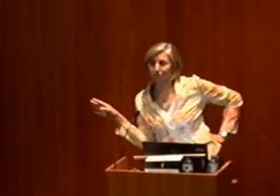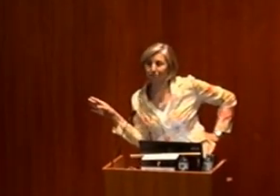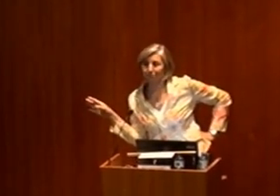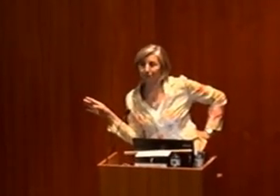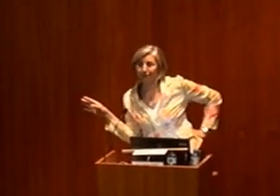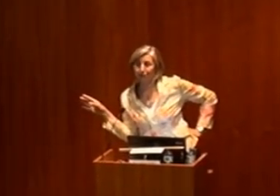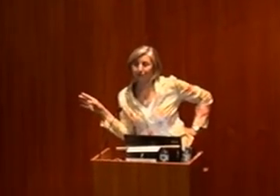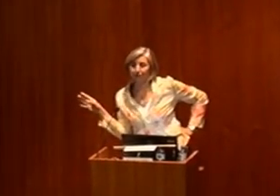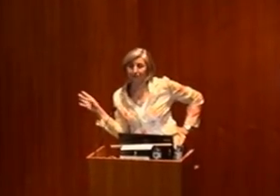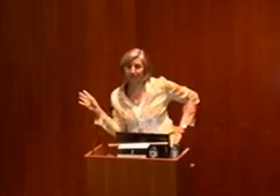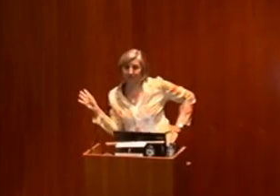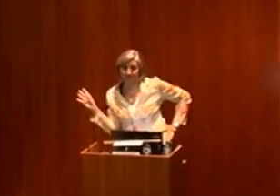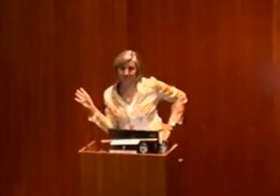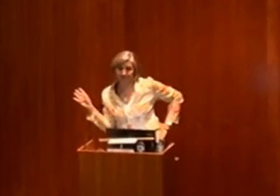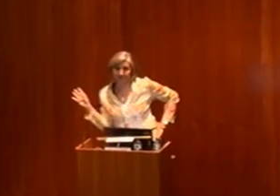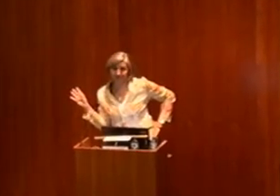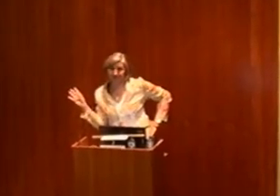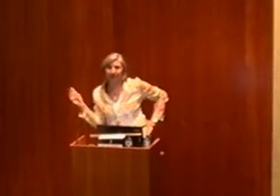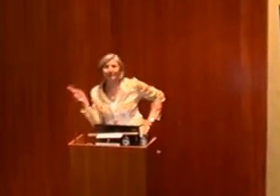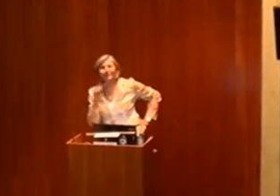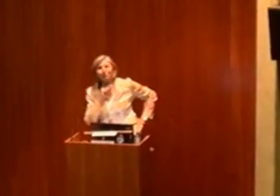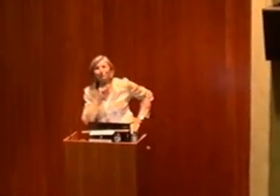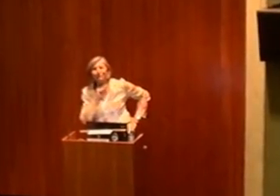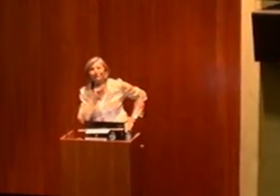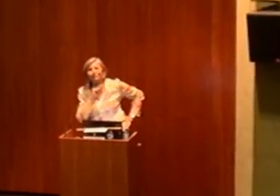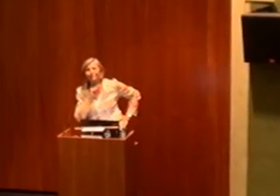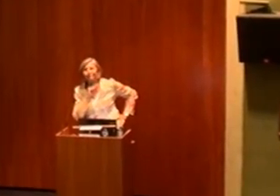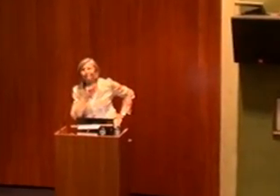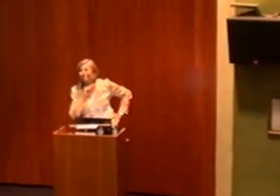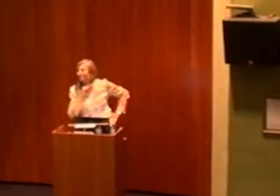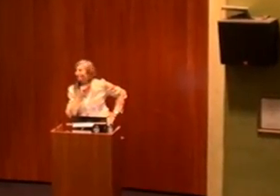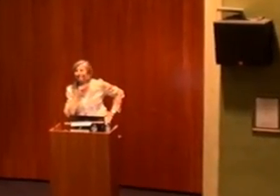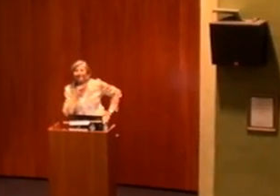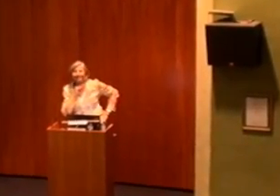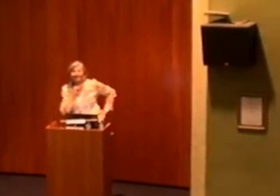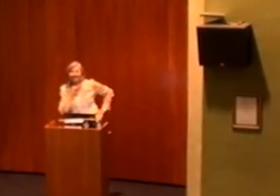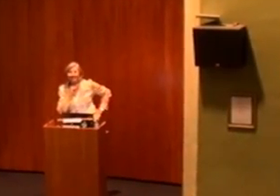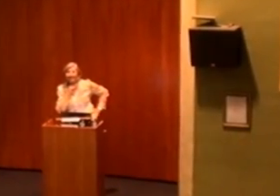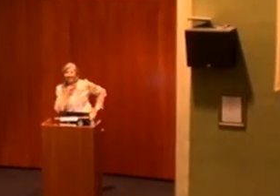Unidos porque allí lo hacen diferente. ¿Alguien ha tenido esa experiencia también?